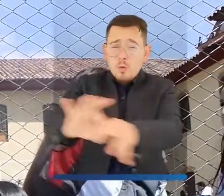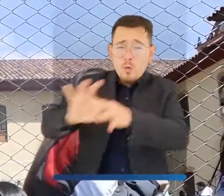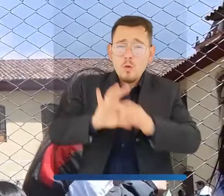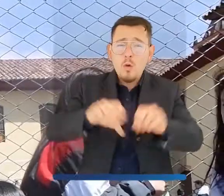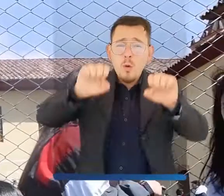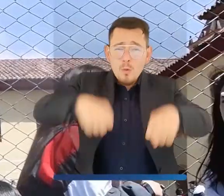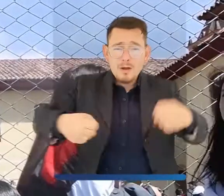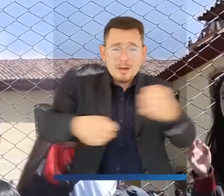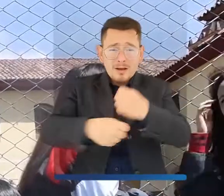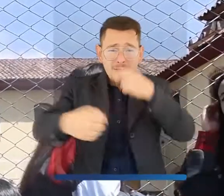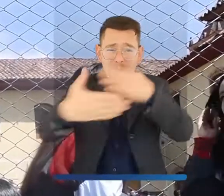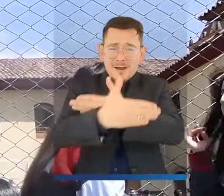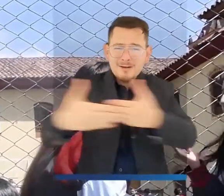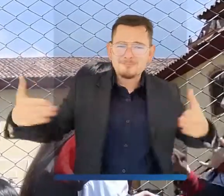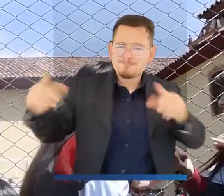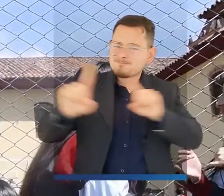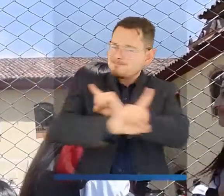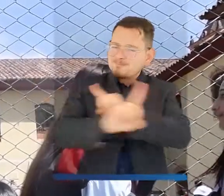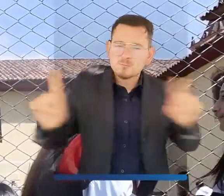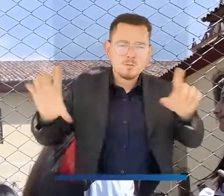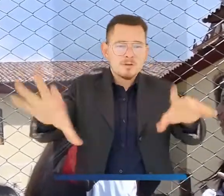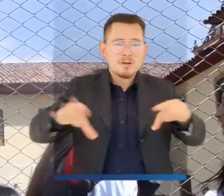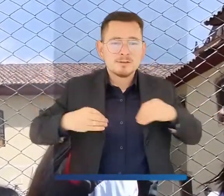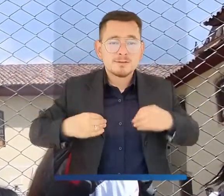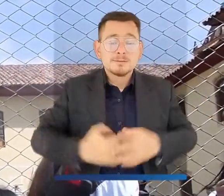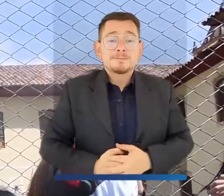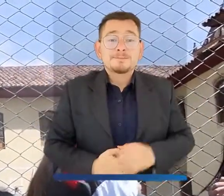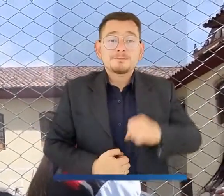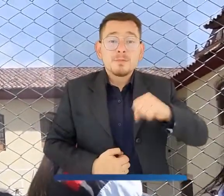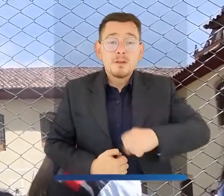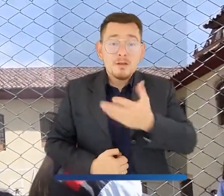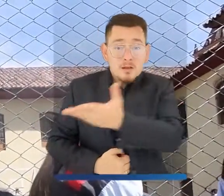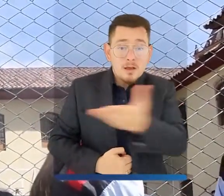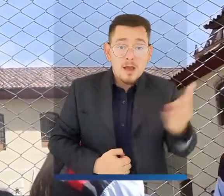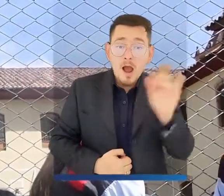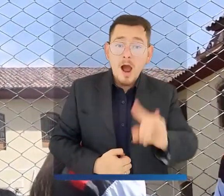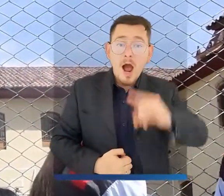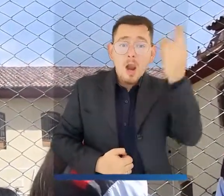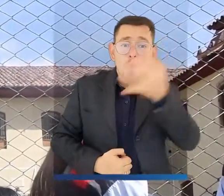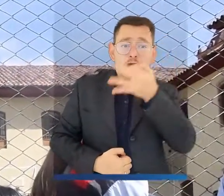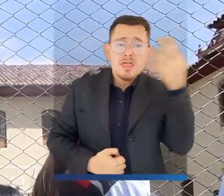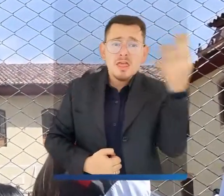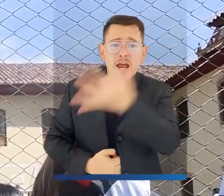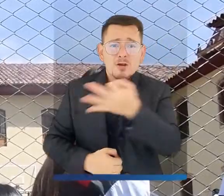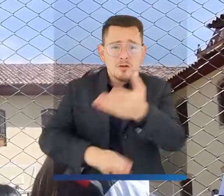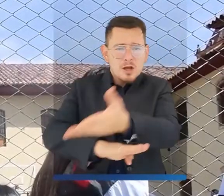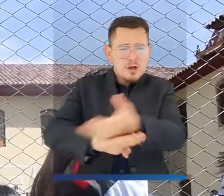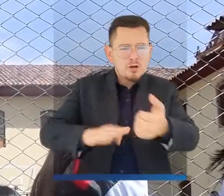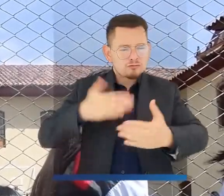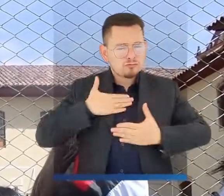saben? Por el cambio de color institucional. ¿Hace cuánto se hizo?